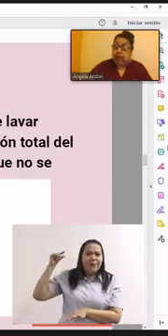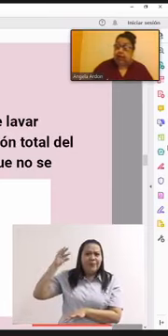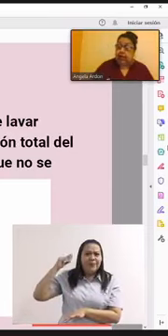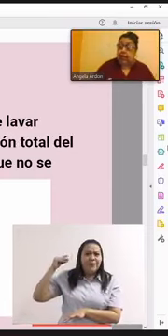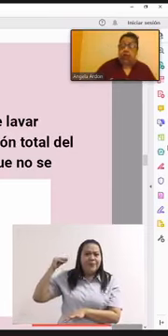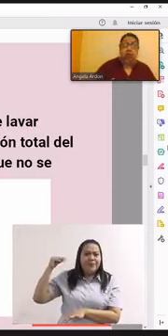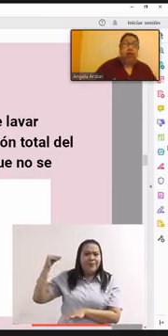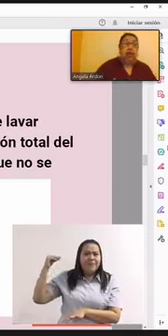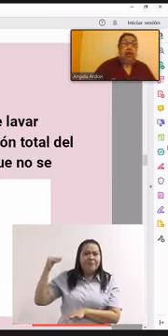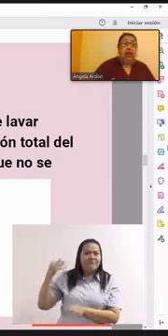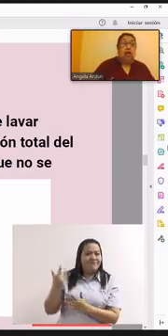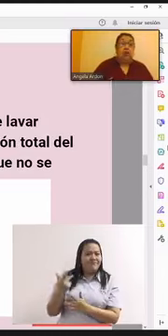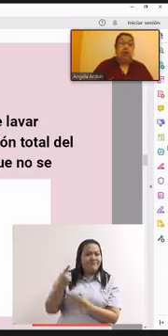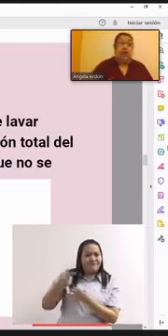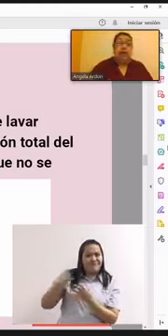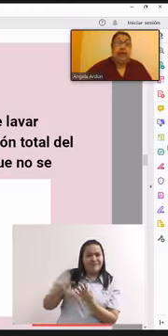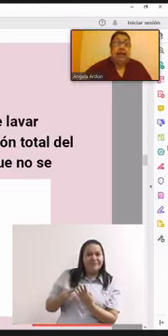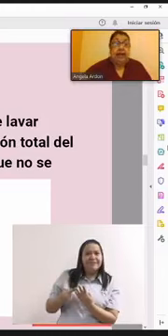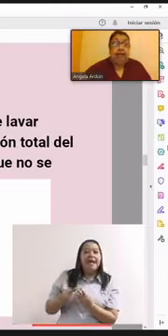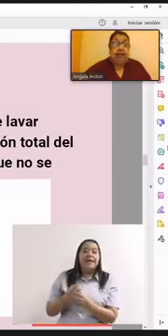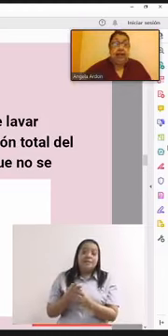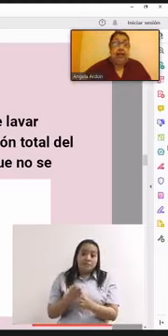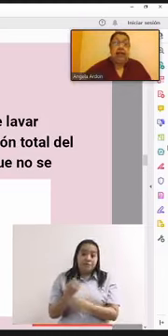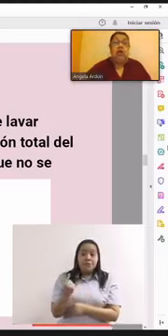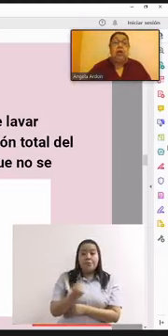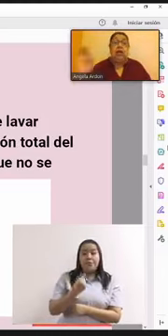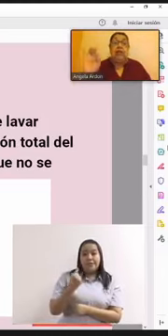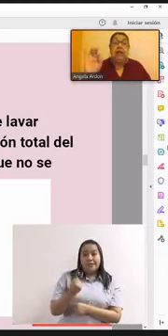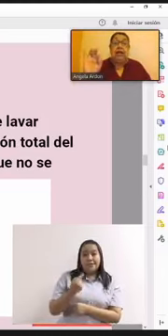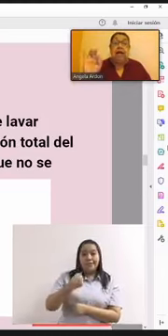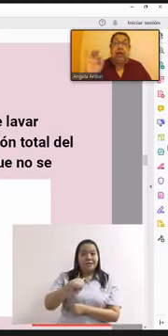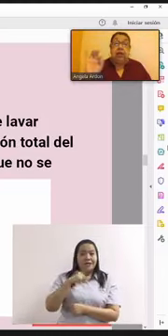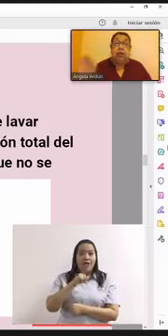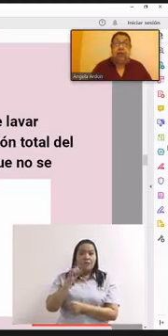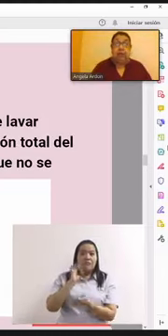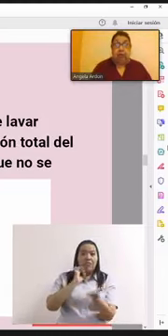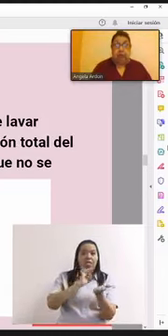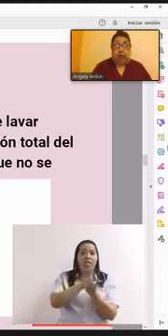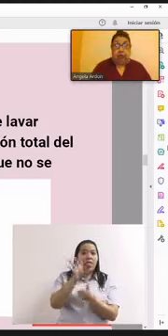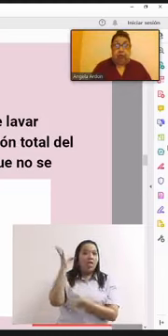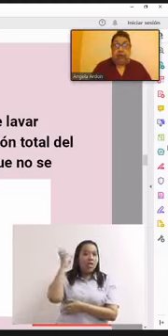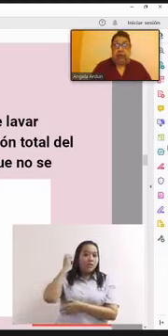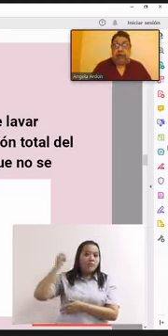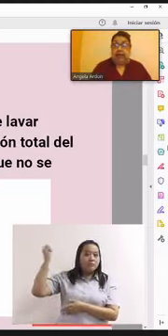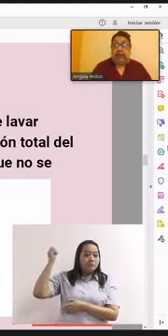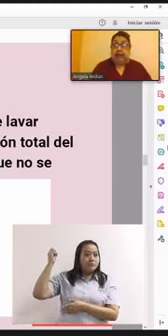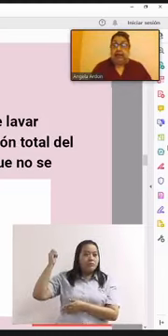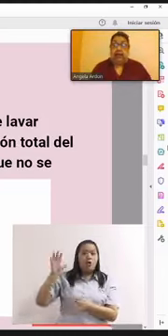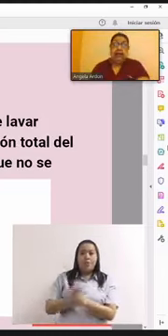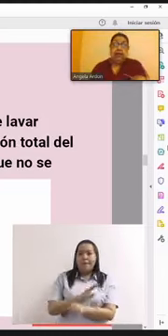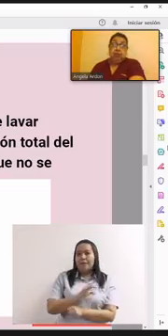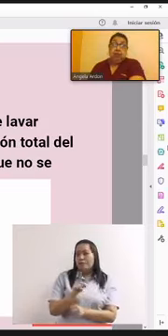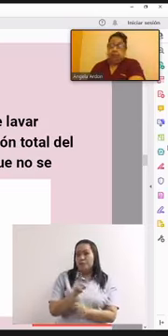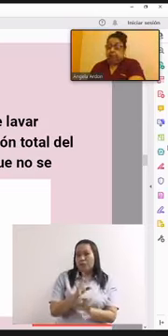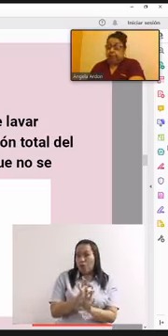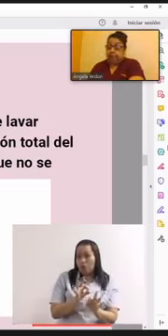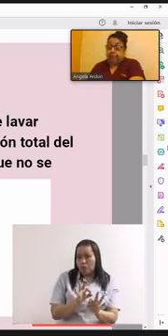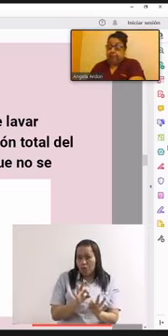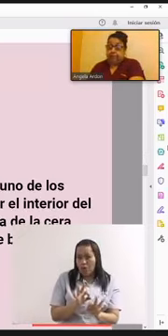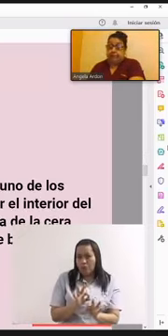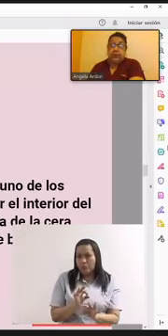¿va? Entonces, lo importante es no eliminar el cerumen 100%. La siguiente,